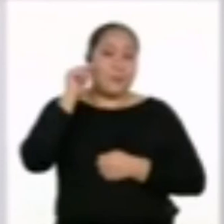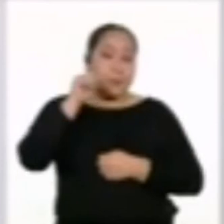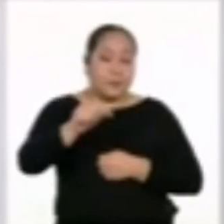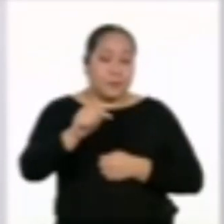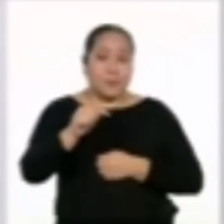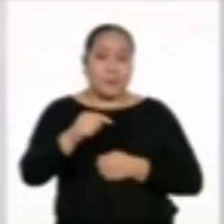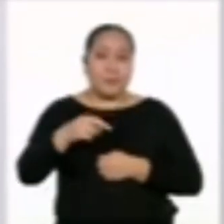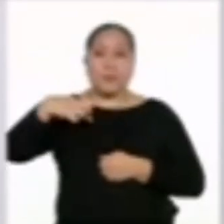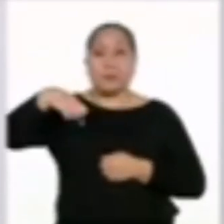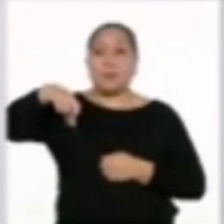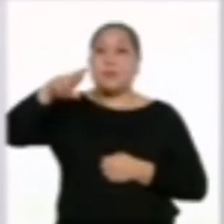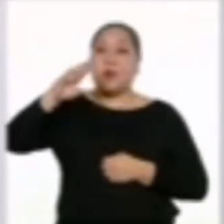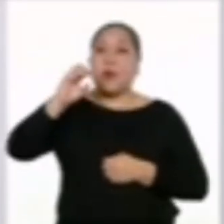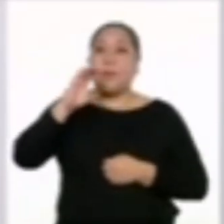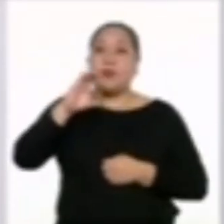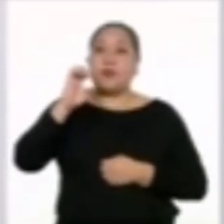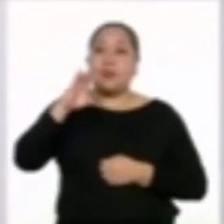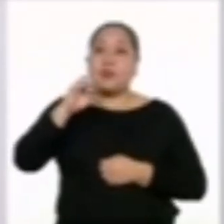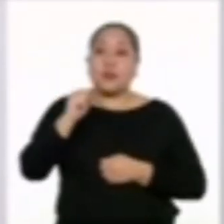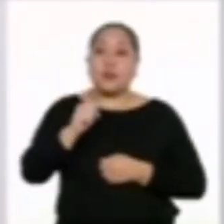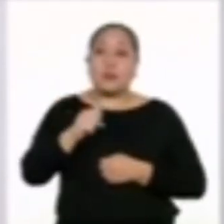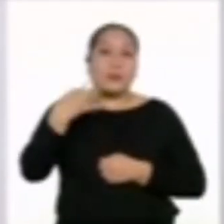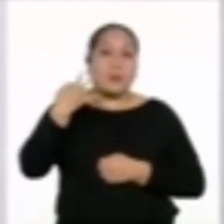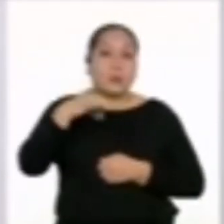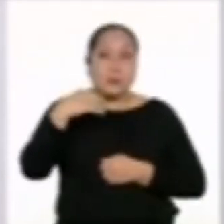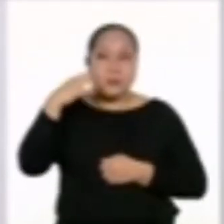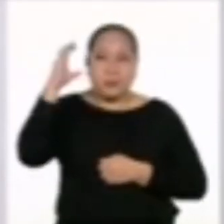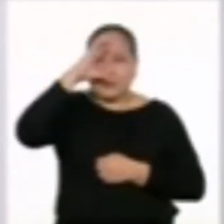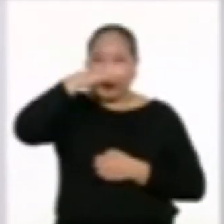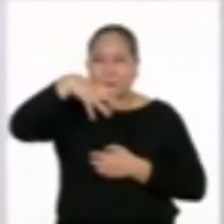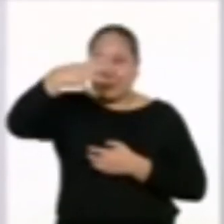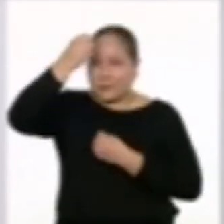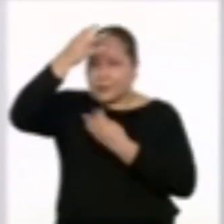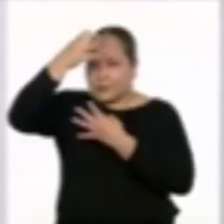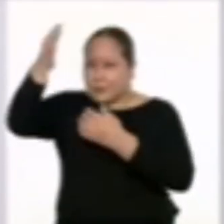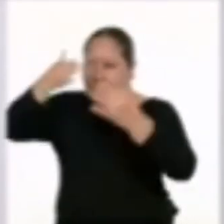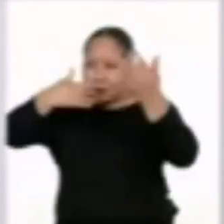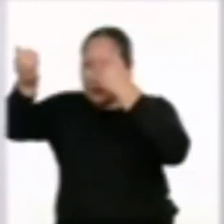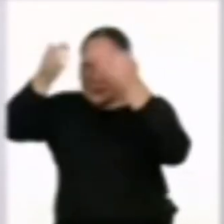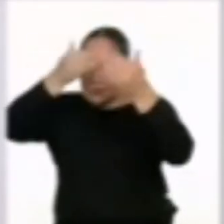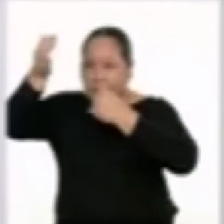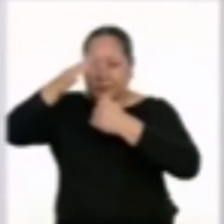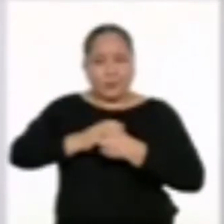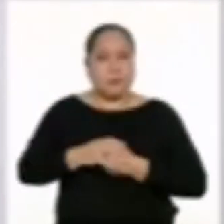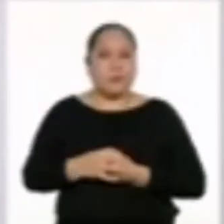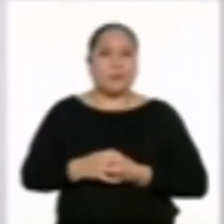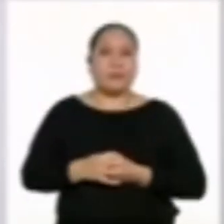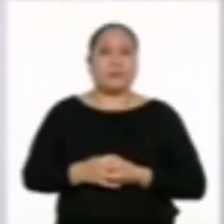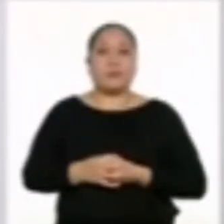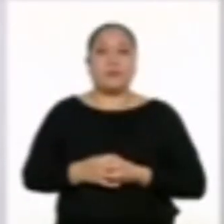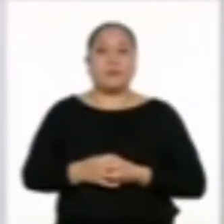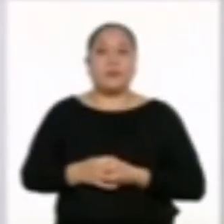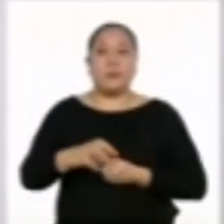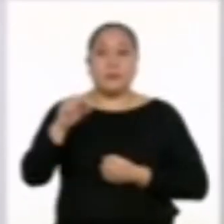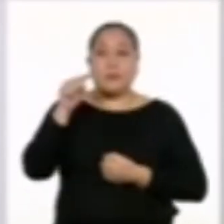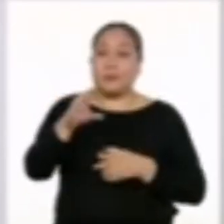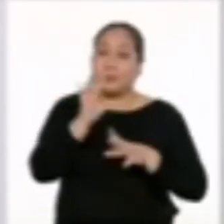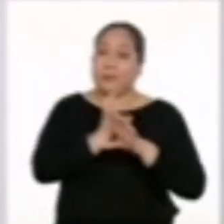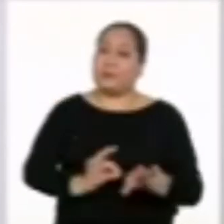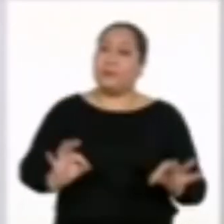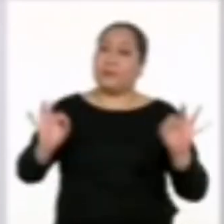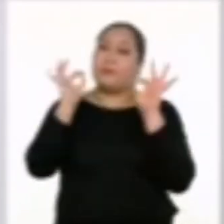Y es el proceso en el que nos informamos y aprendemos más del tema que estamos abordando. Esto